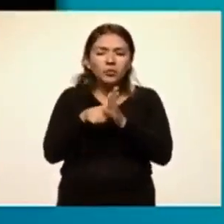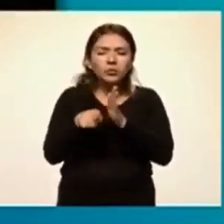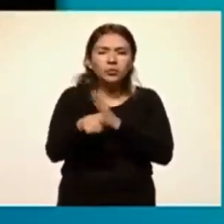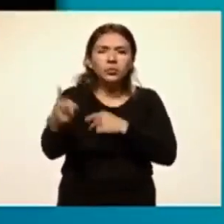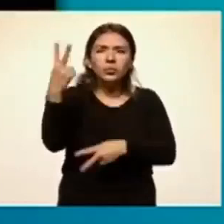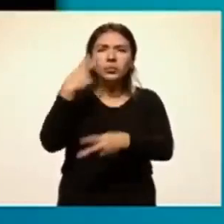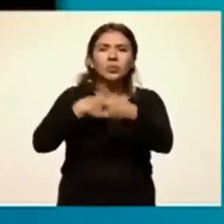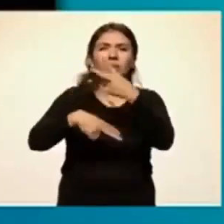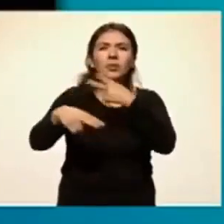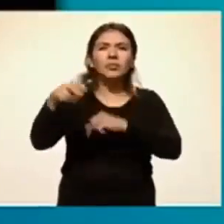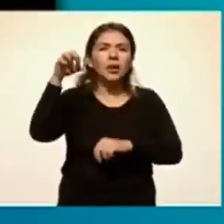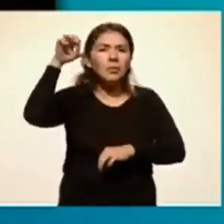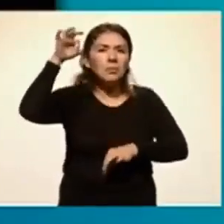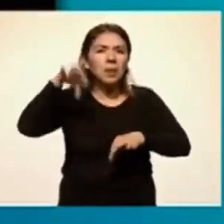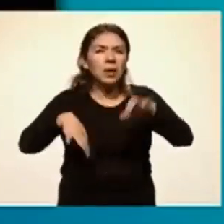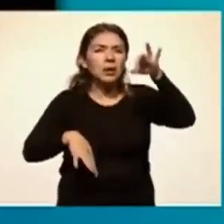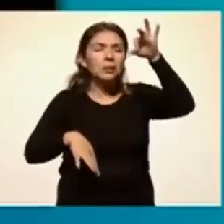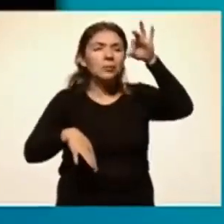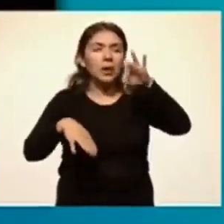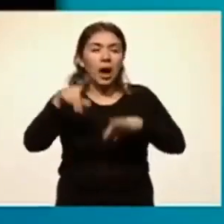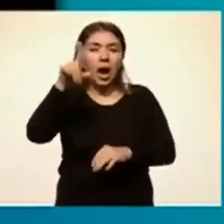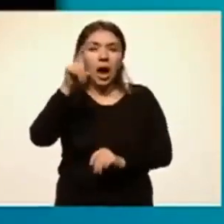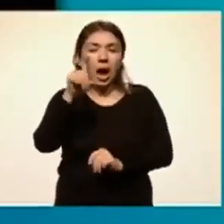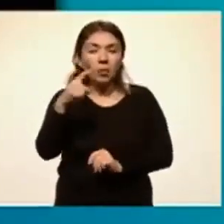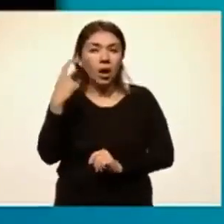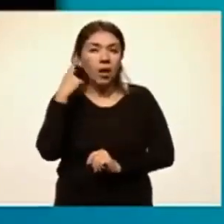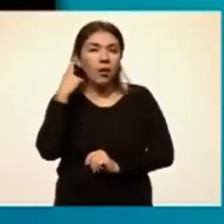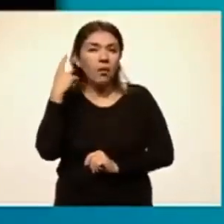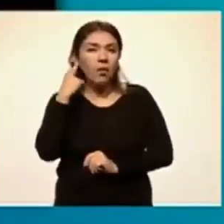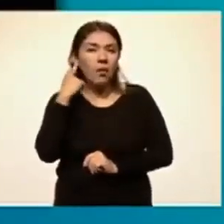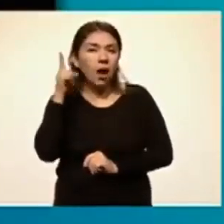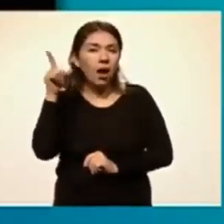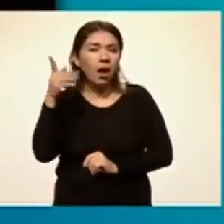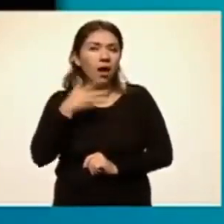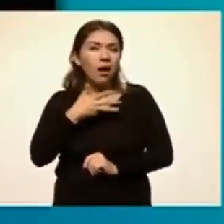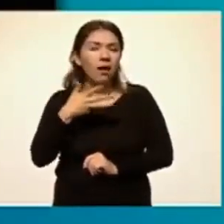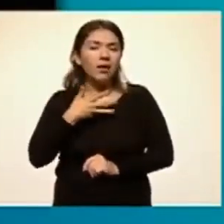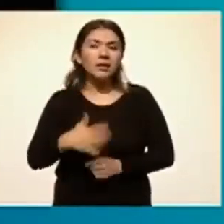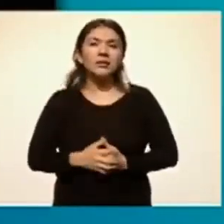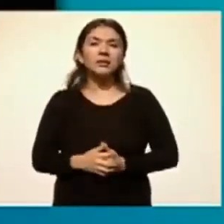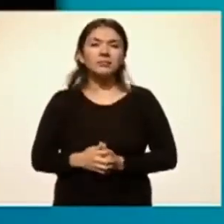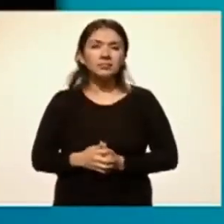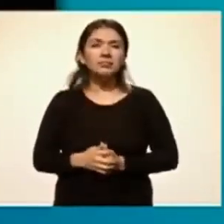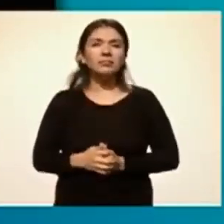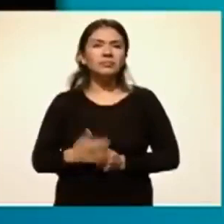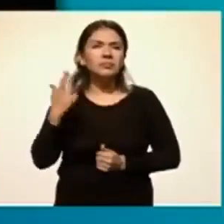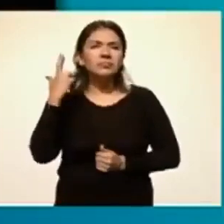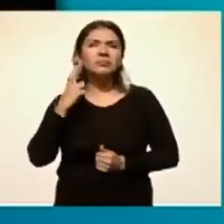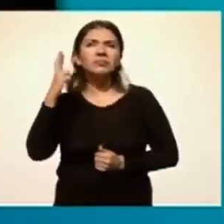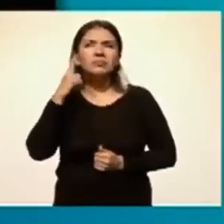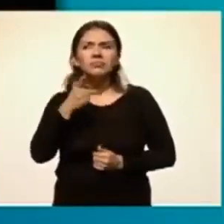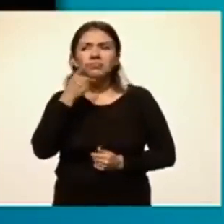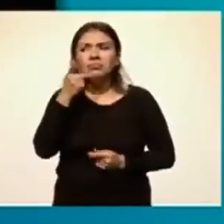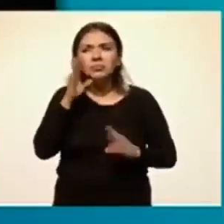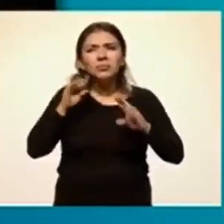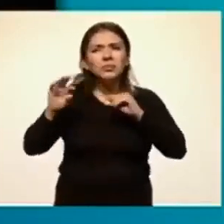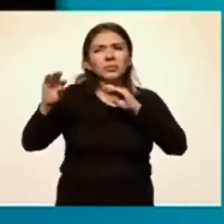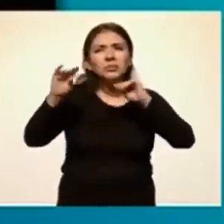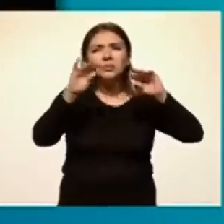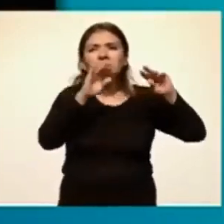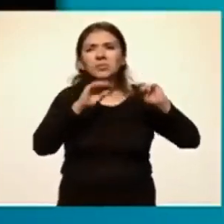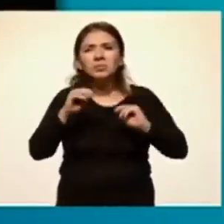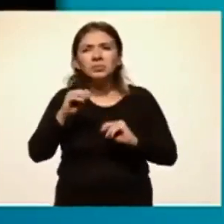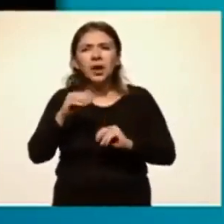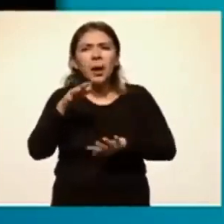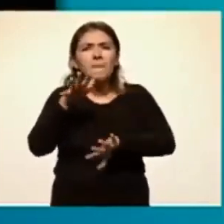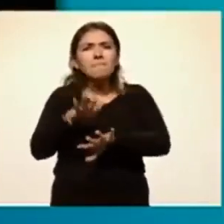sobre el cántaro. Uno oye. oye rumores, pies